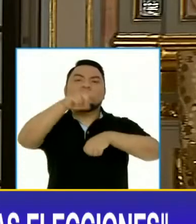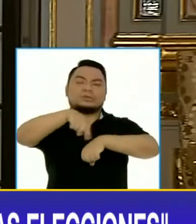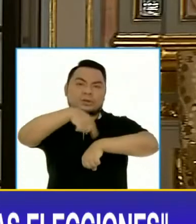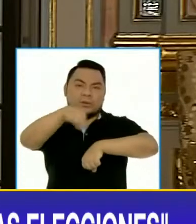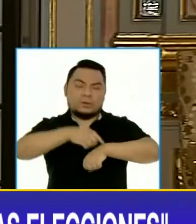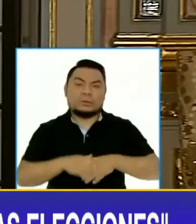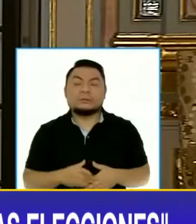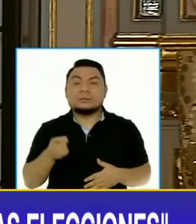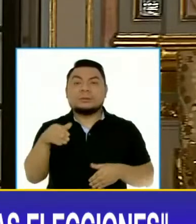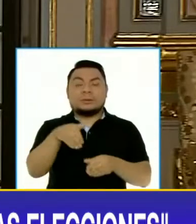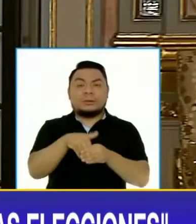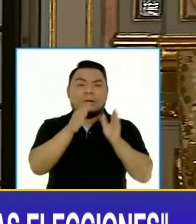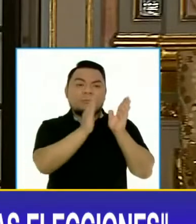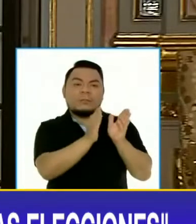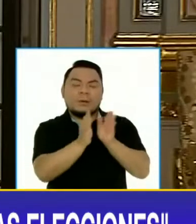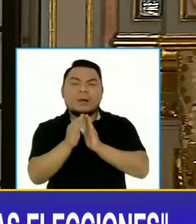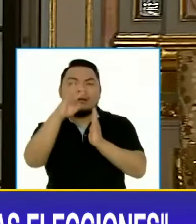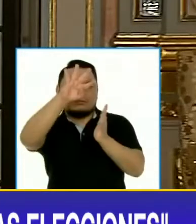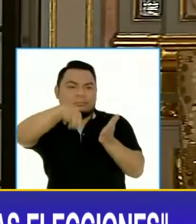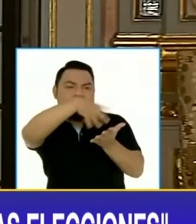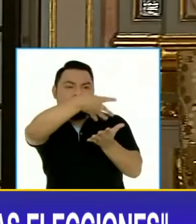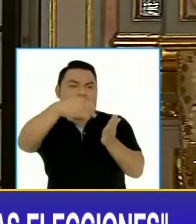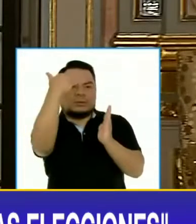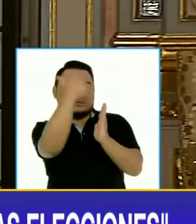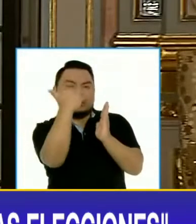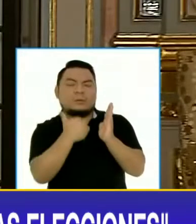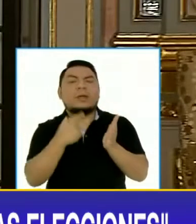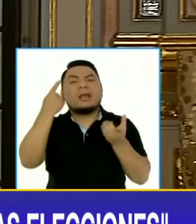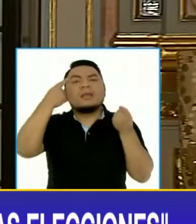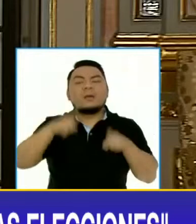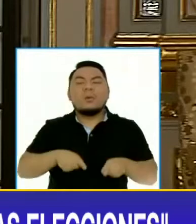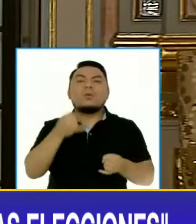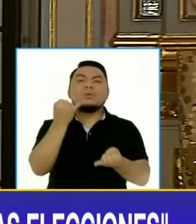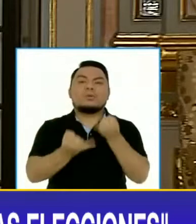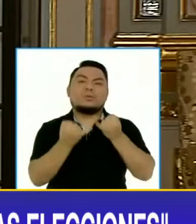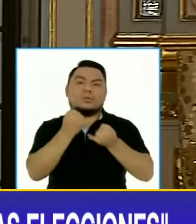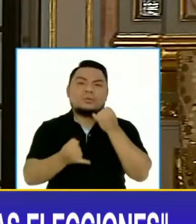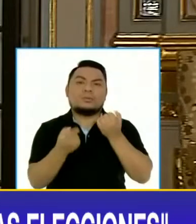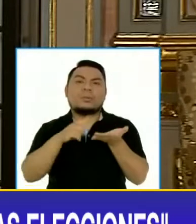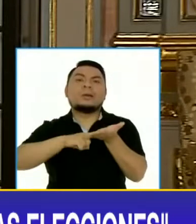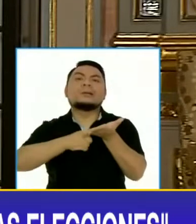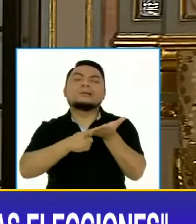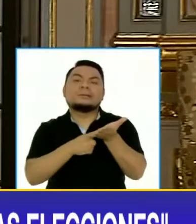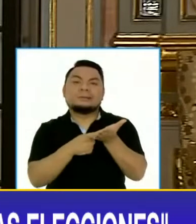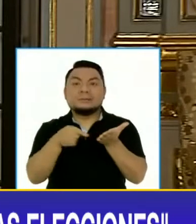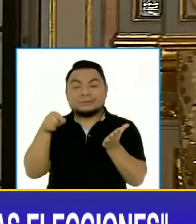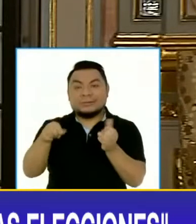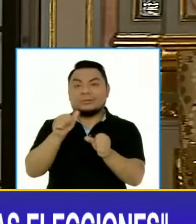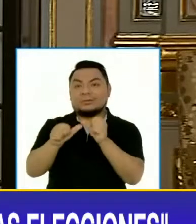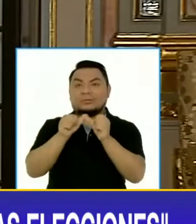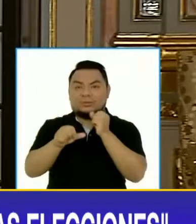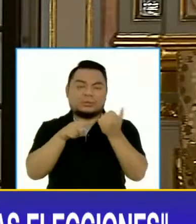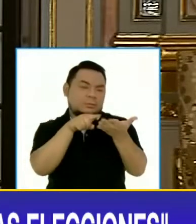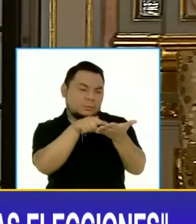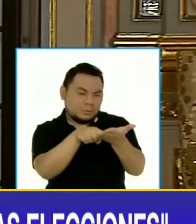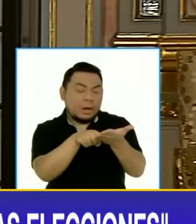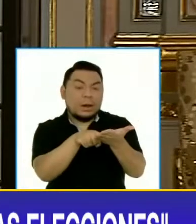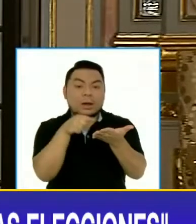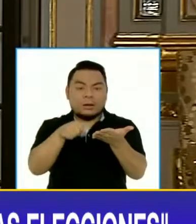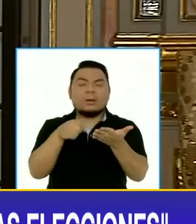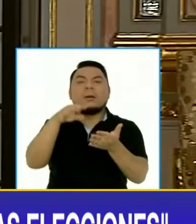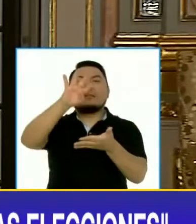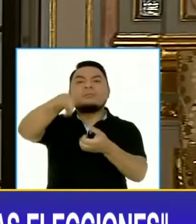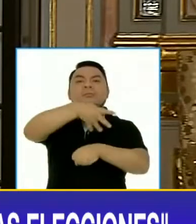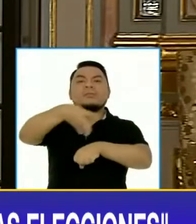de votación de los ciudadanos de acuerdo con el último dígito de su número de